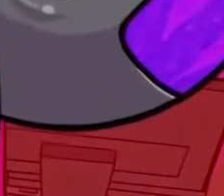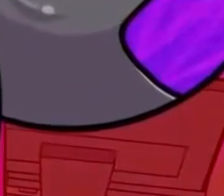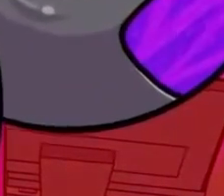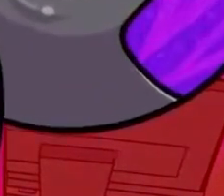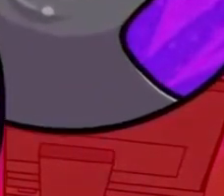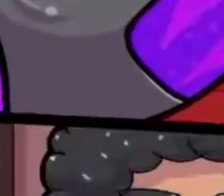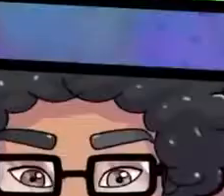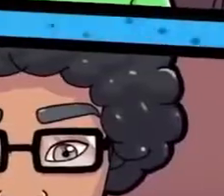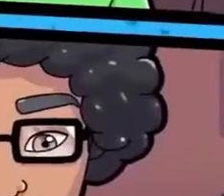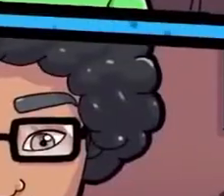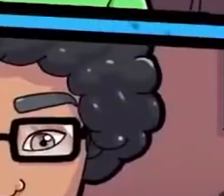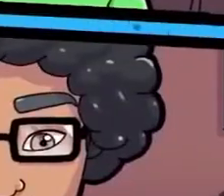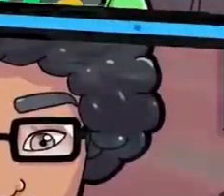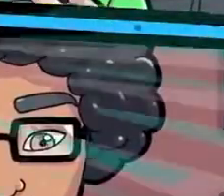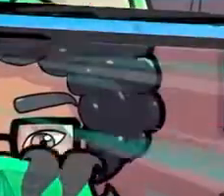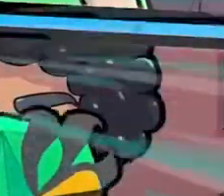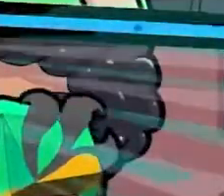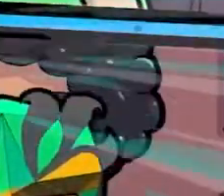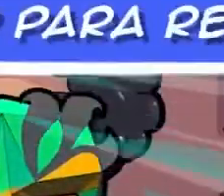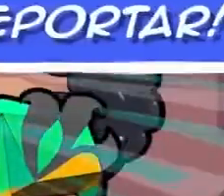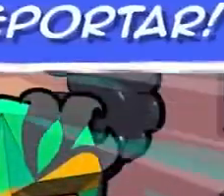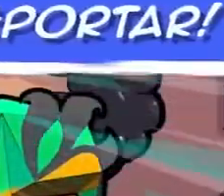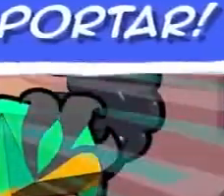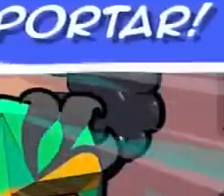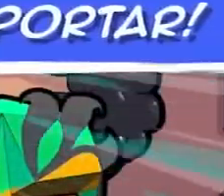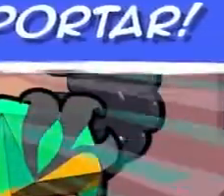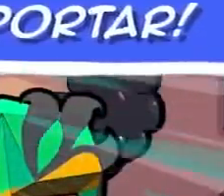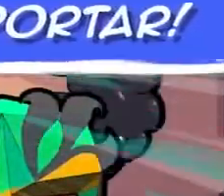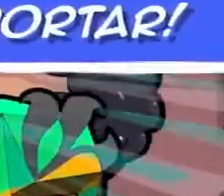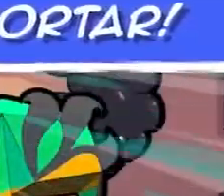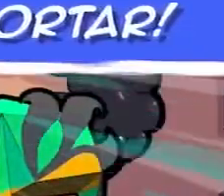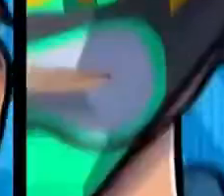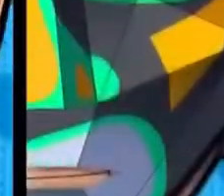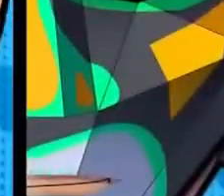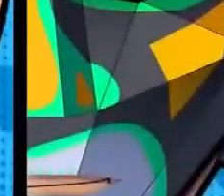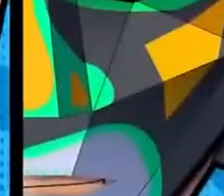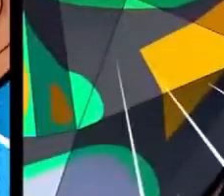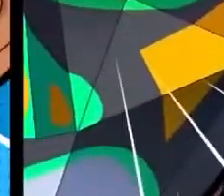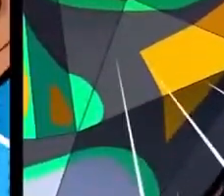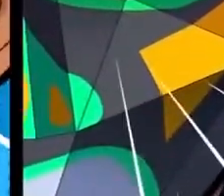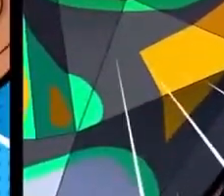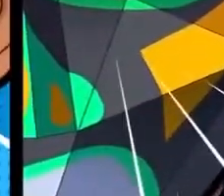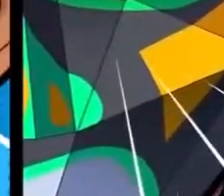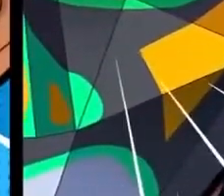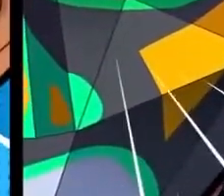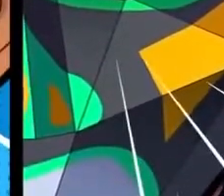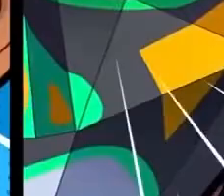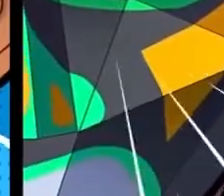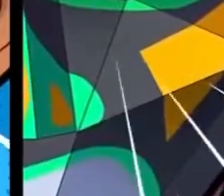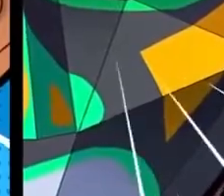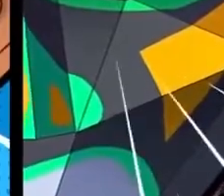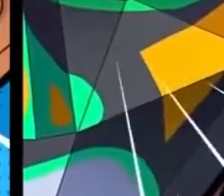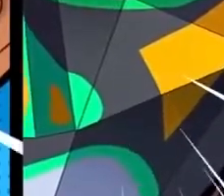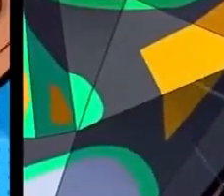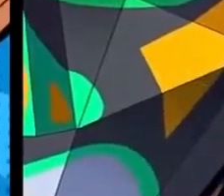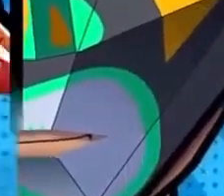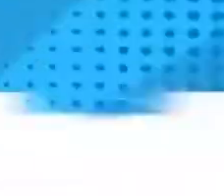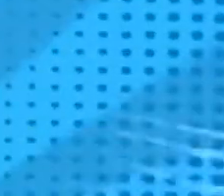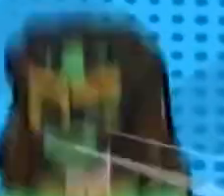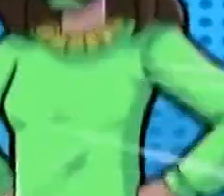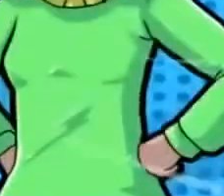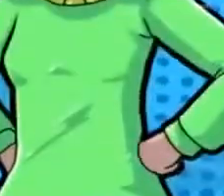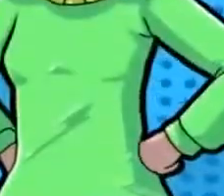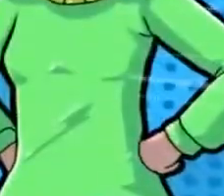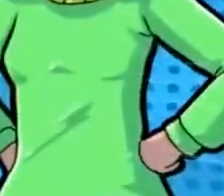Y junto a la brigada CICB podremos enfrentarlos. Anímate a reportar y ayúdanos a frenar el acoso sexual. Si